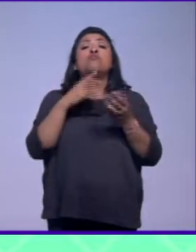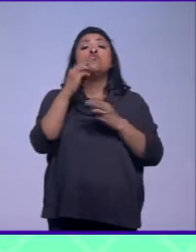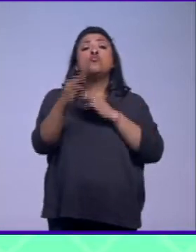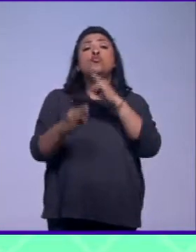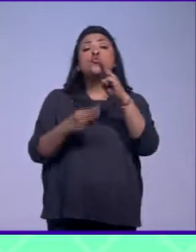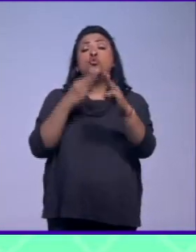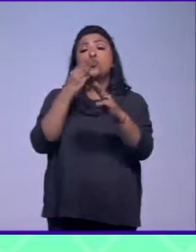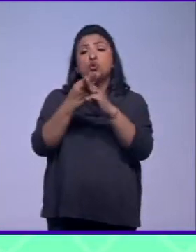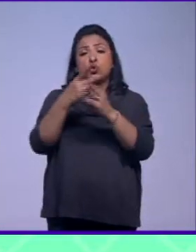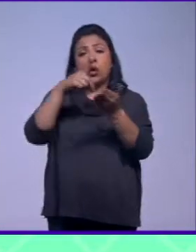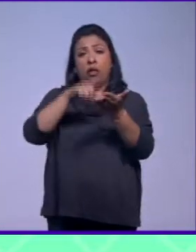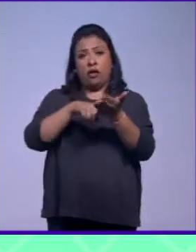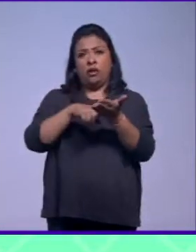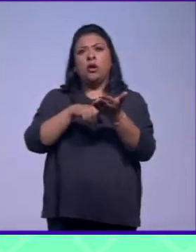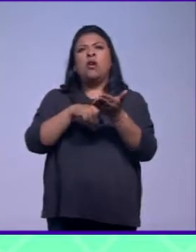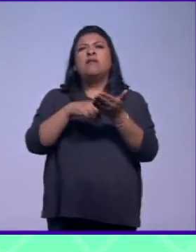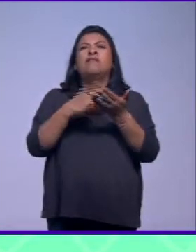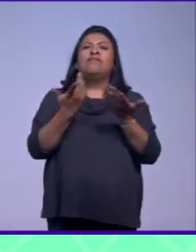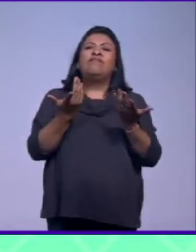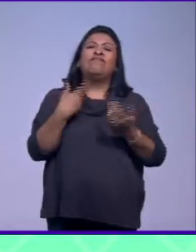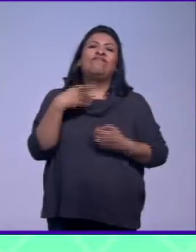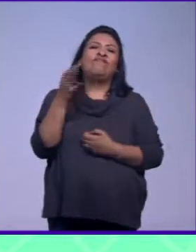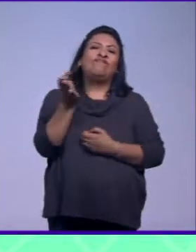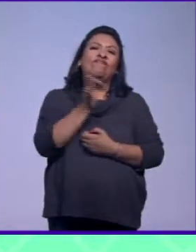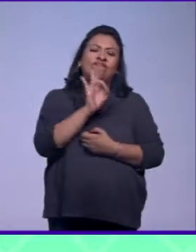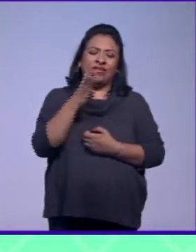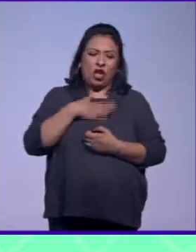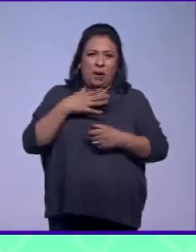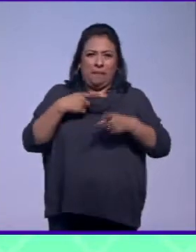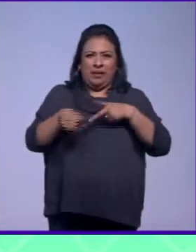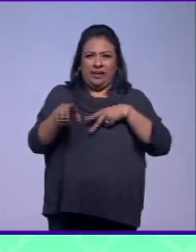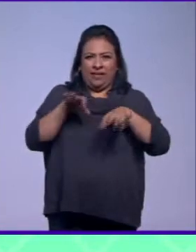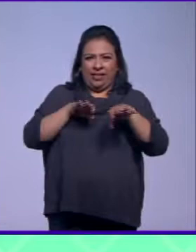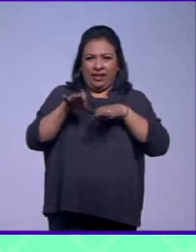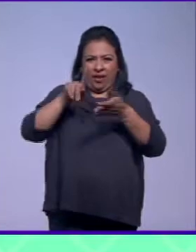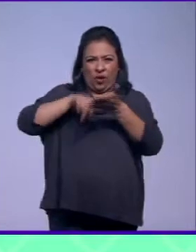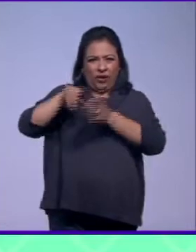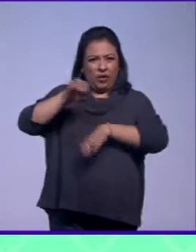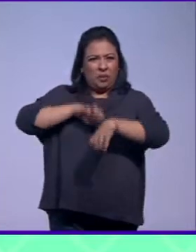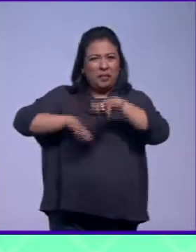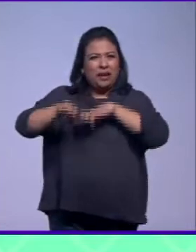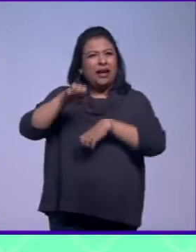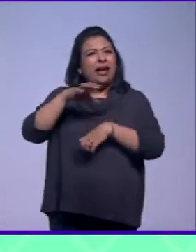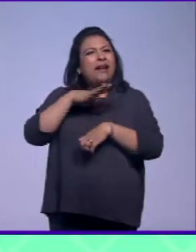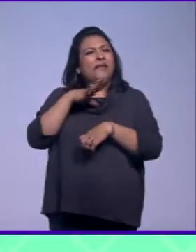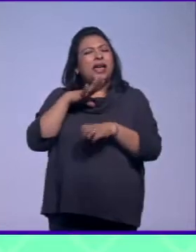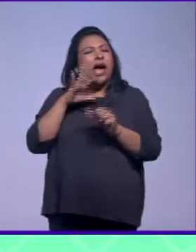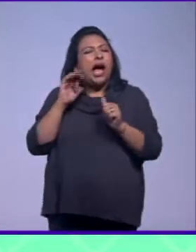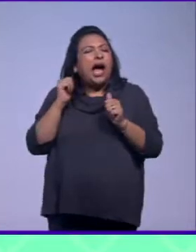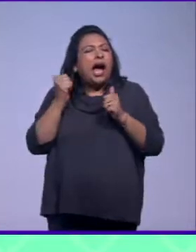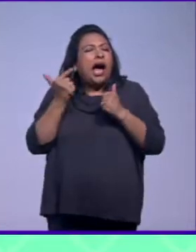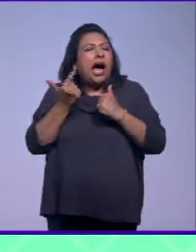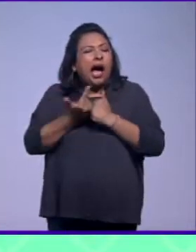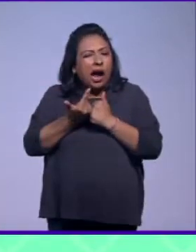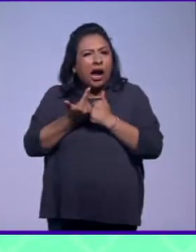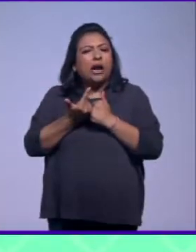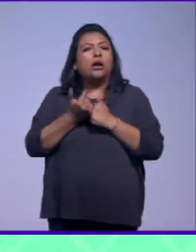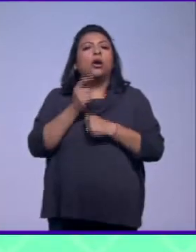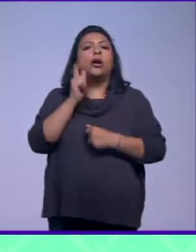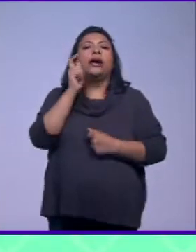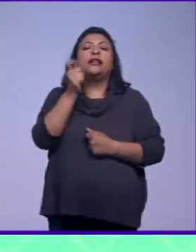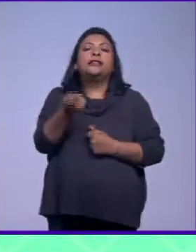en donde al principio a lo mejor el principio de mi trabajo en esa empresa había algo que tenía que ver con